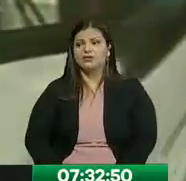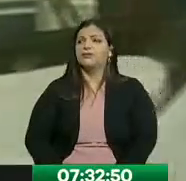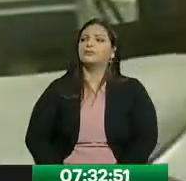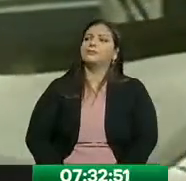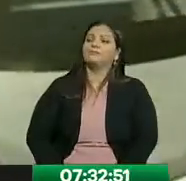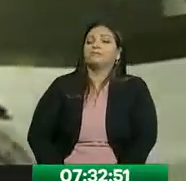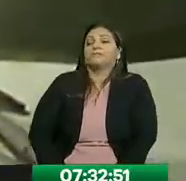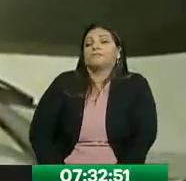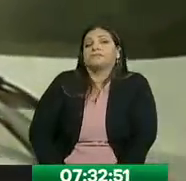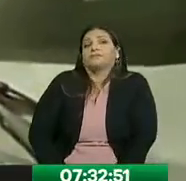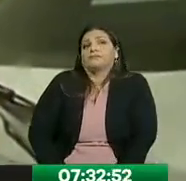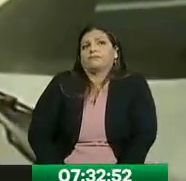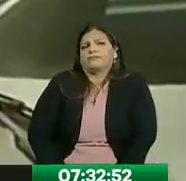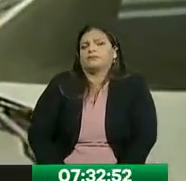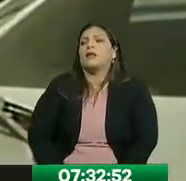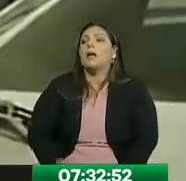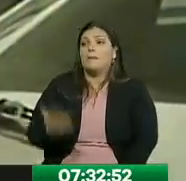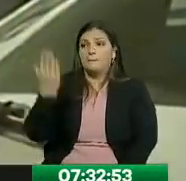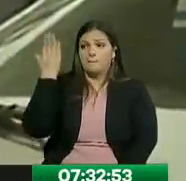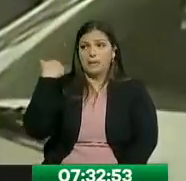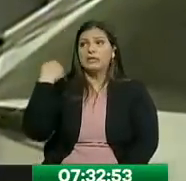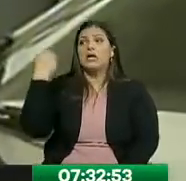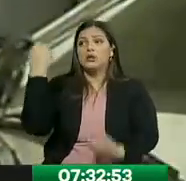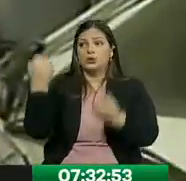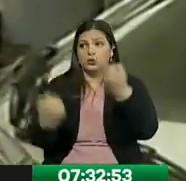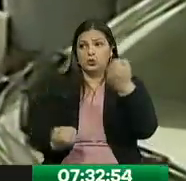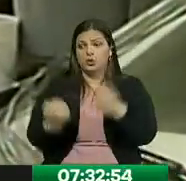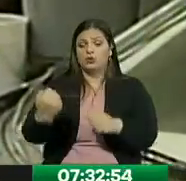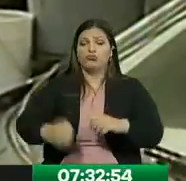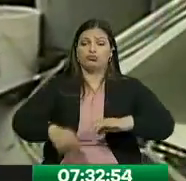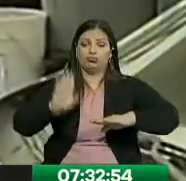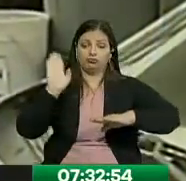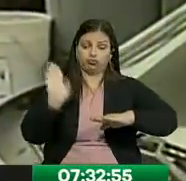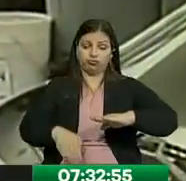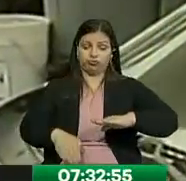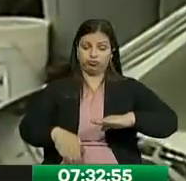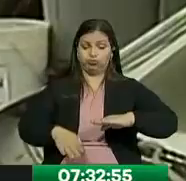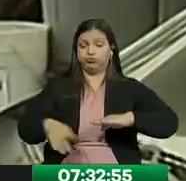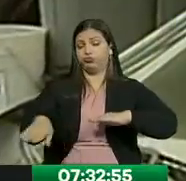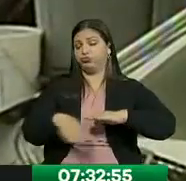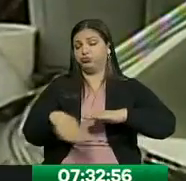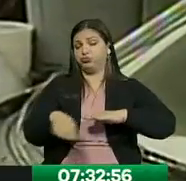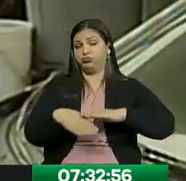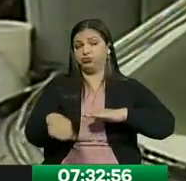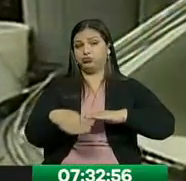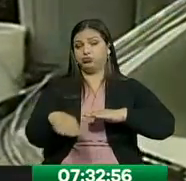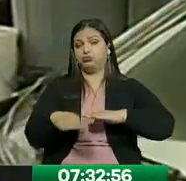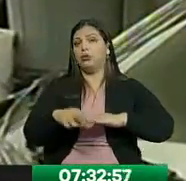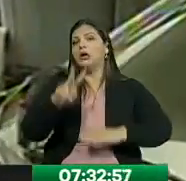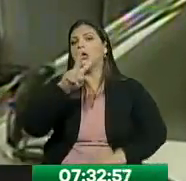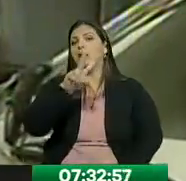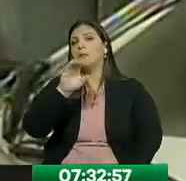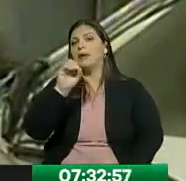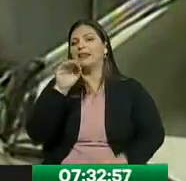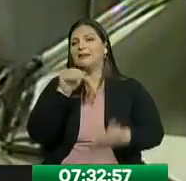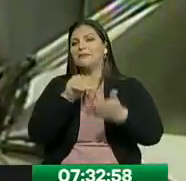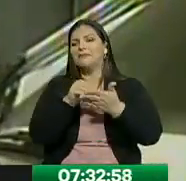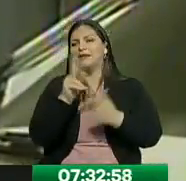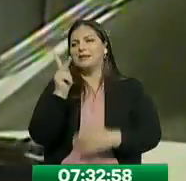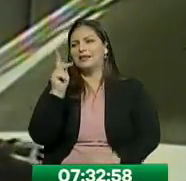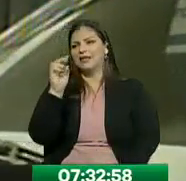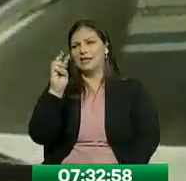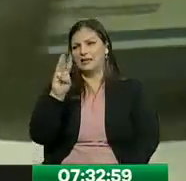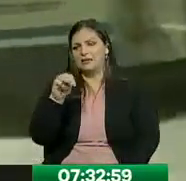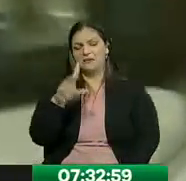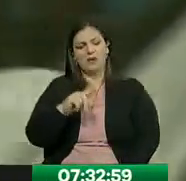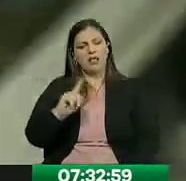hacía 20.000 kilómetros, ahora va a ser a 10.000. Más gasto para uno. ¿Y de dónde saca este dinero, amigo? Ahí